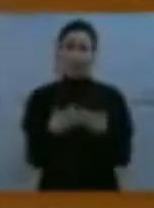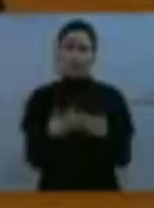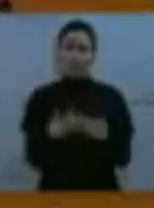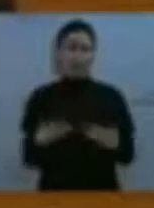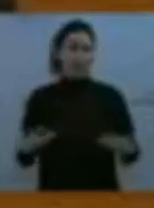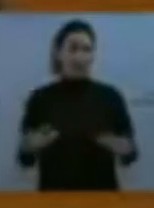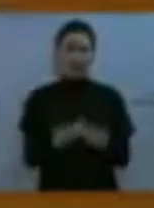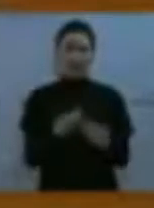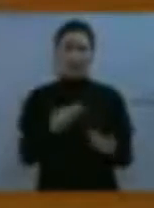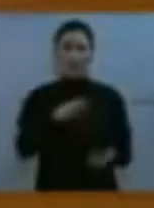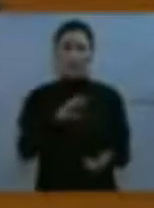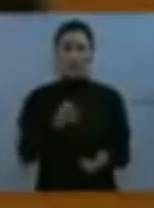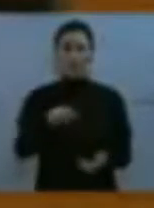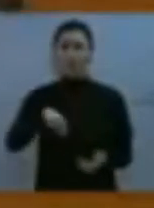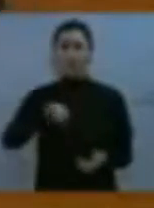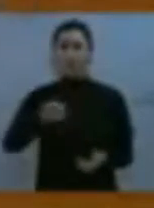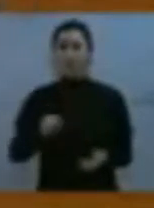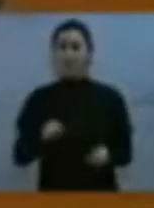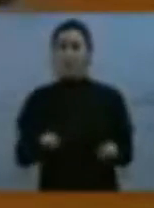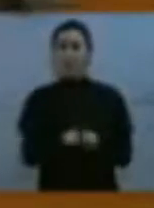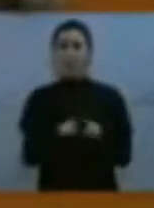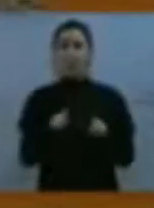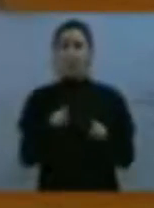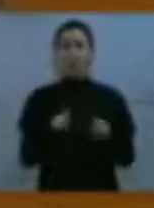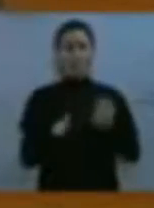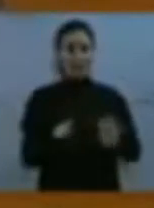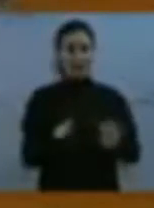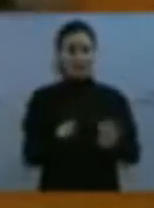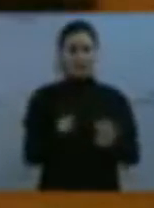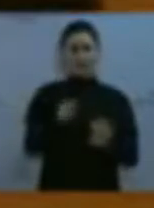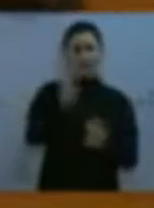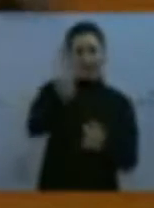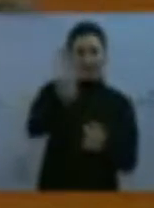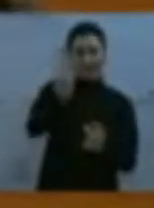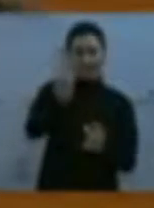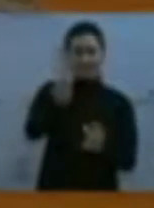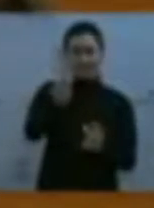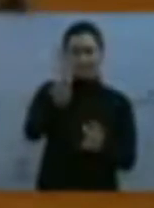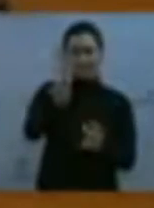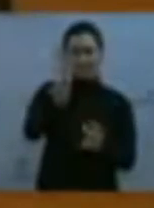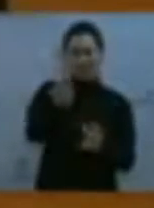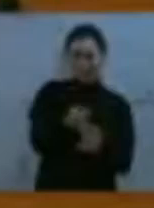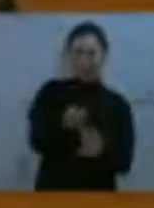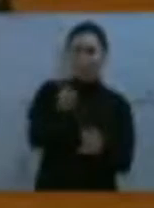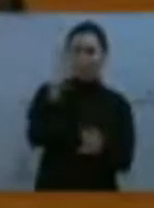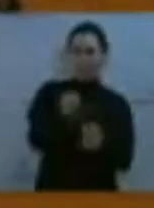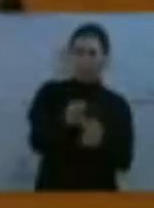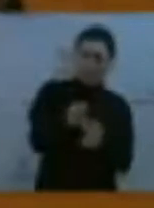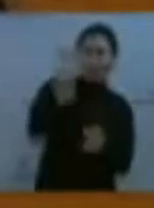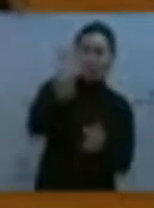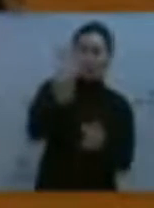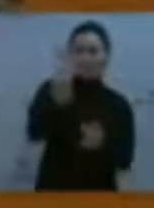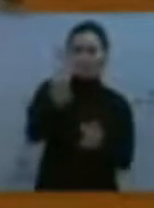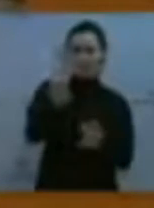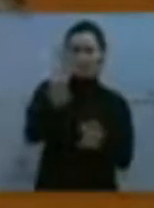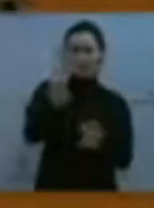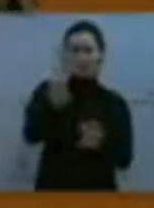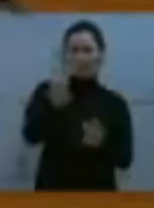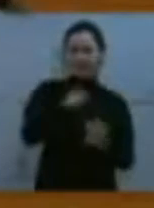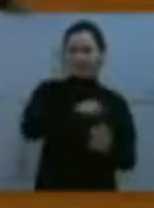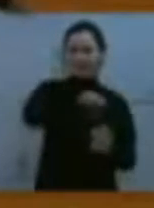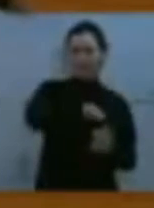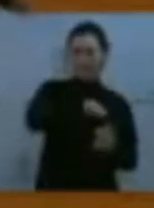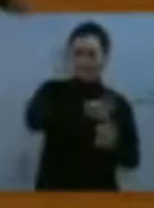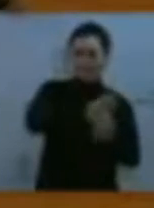países, España y Cataluña, como si se quisiese de forma deliberada quebrar un principio constitucional como es la unidad